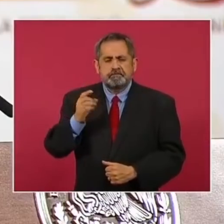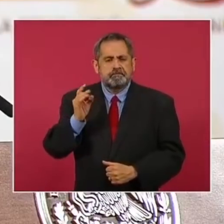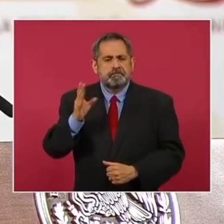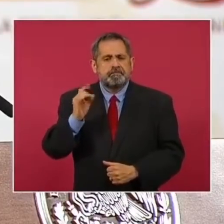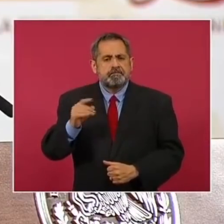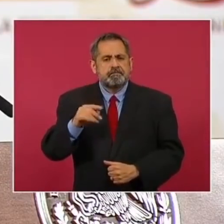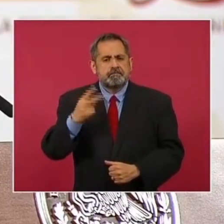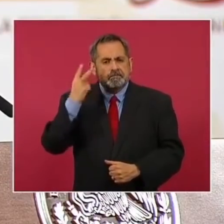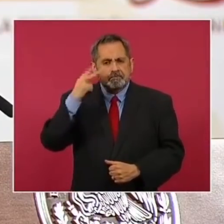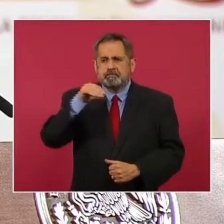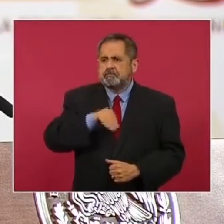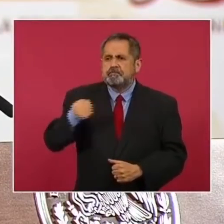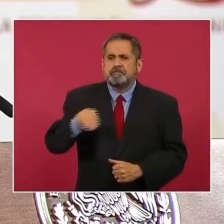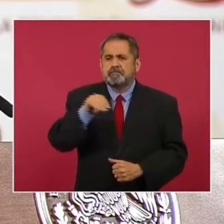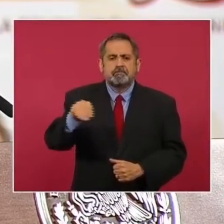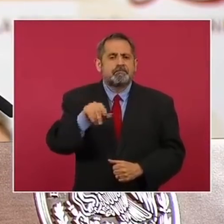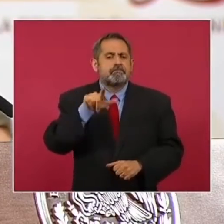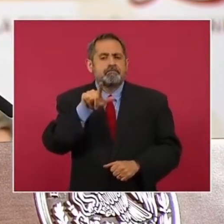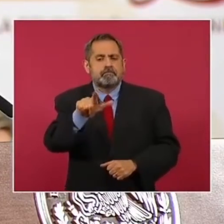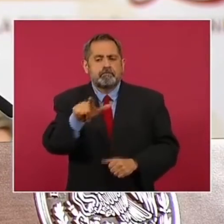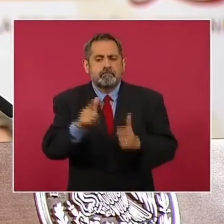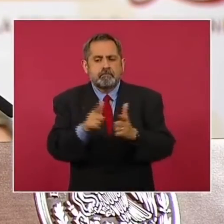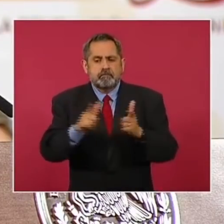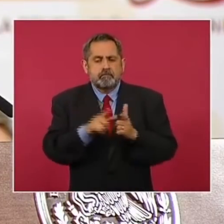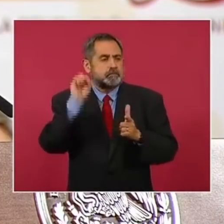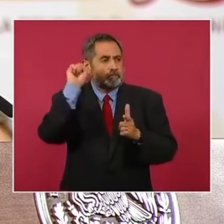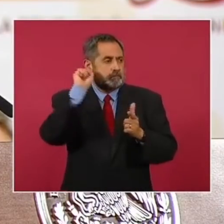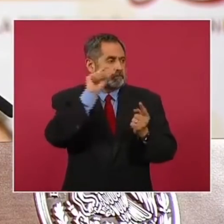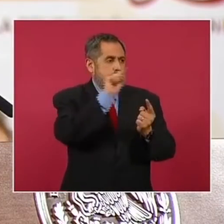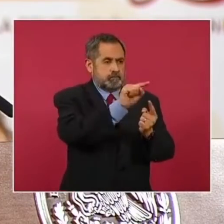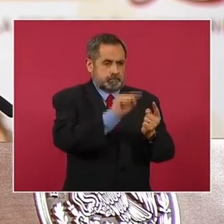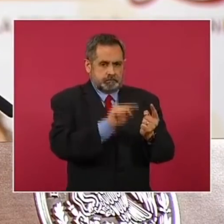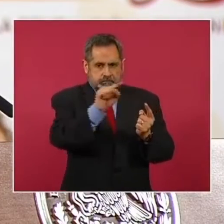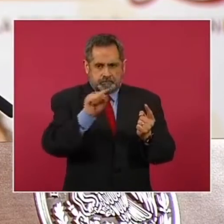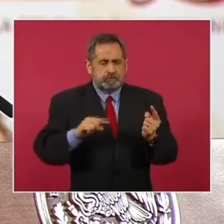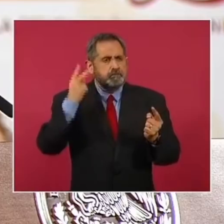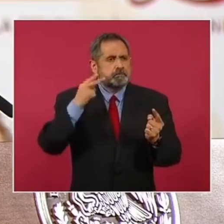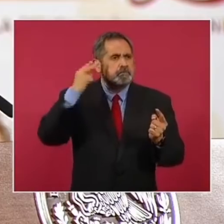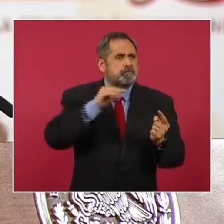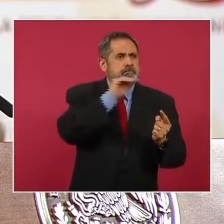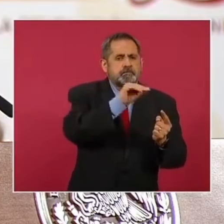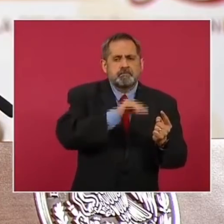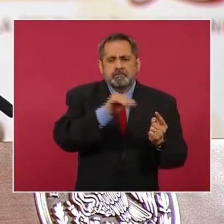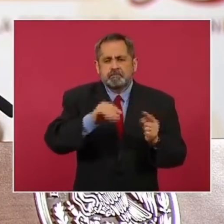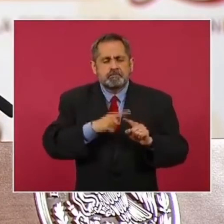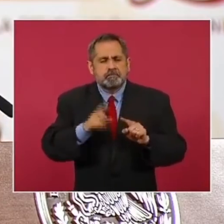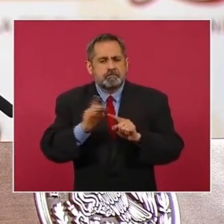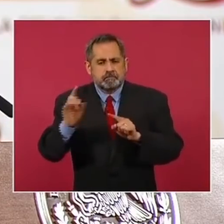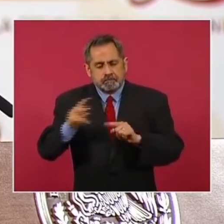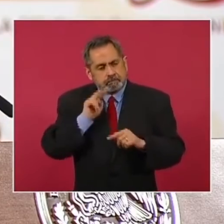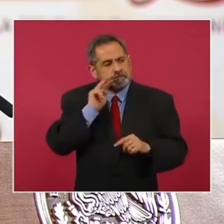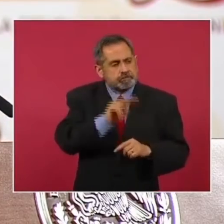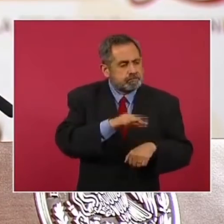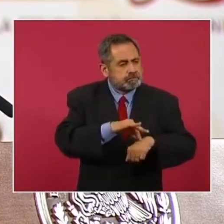Mexicana, donde ha ocupado diversos cargos. Ha sido tesorero durante varias etapas, principalmente en la gestión sindical de Carlos Romero de Champs,